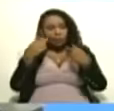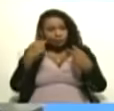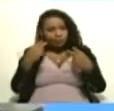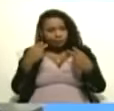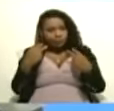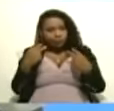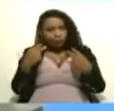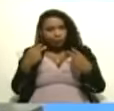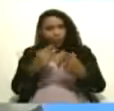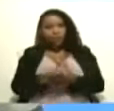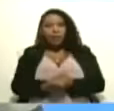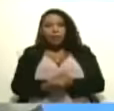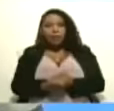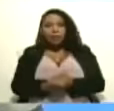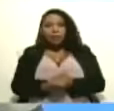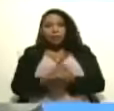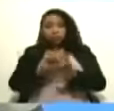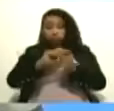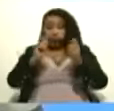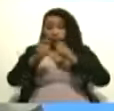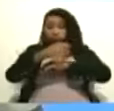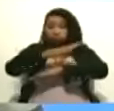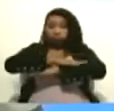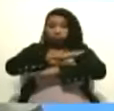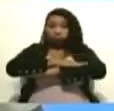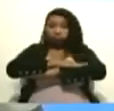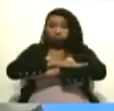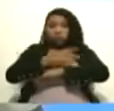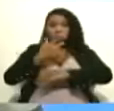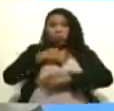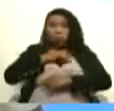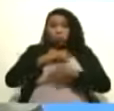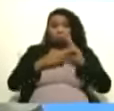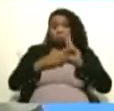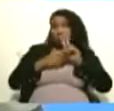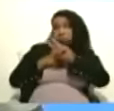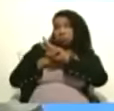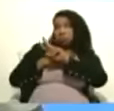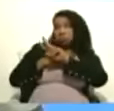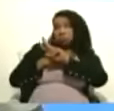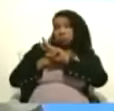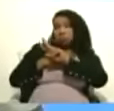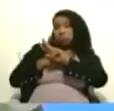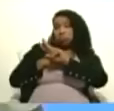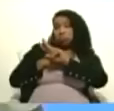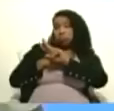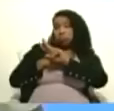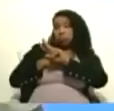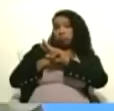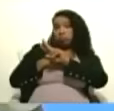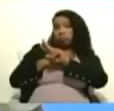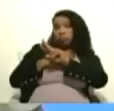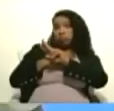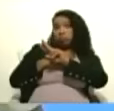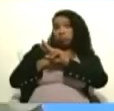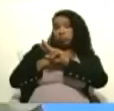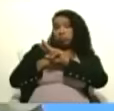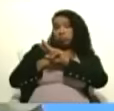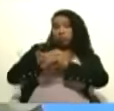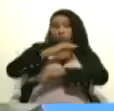eh el cambio de actitud al menos en lo que vemos en el patrón declarativo el cambio de